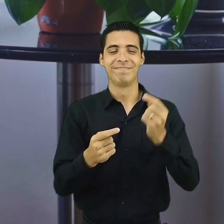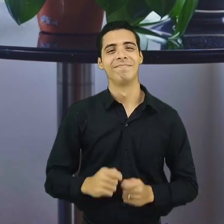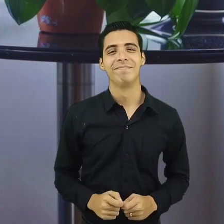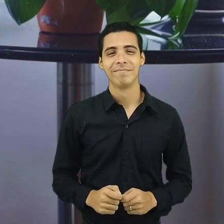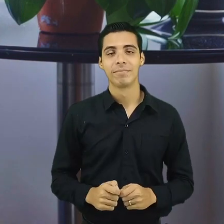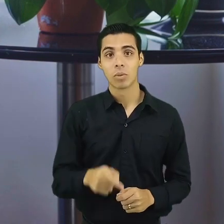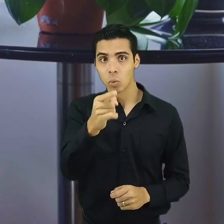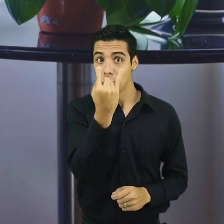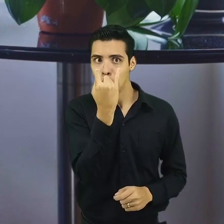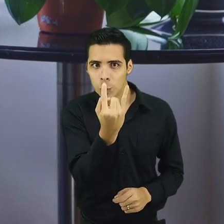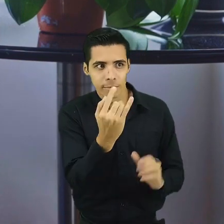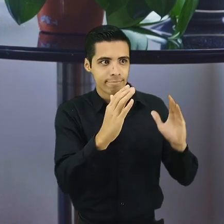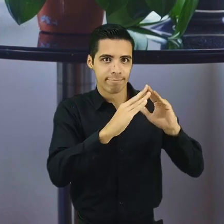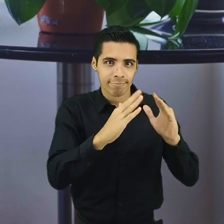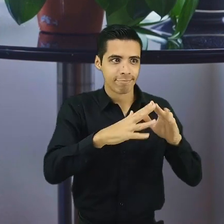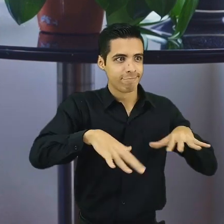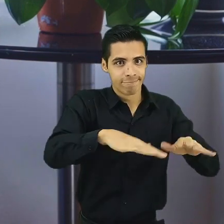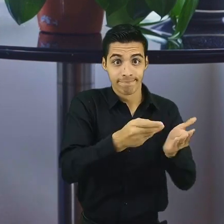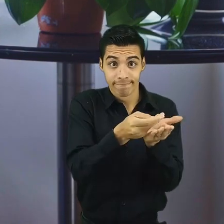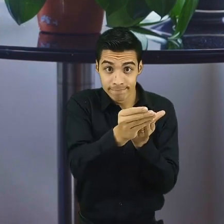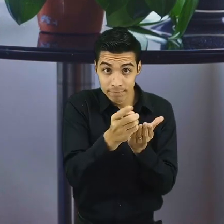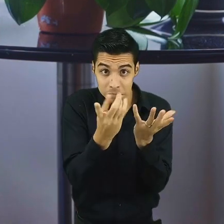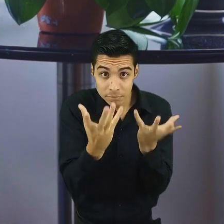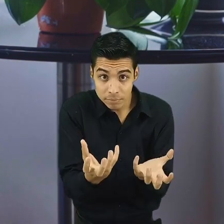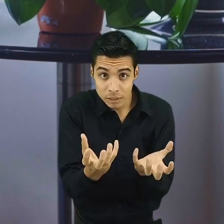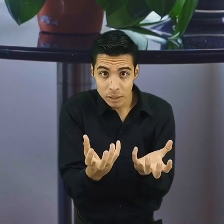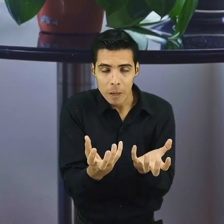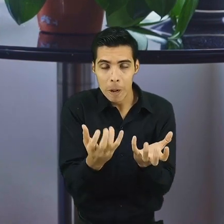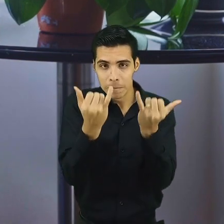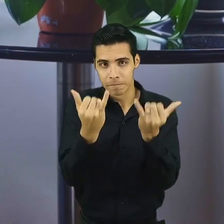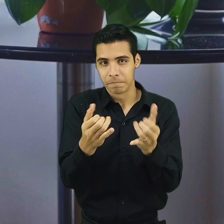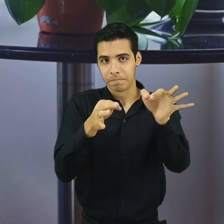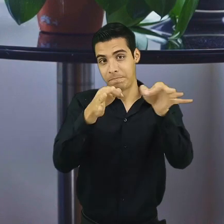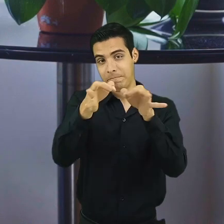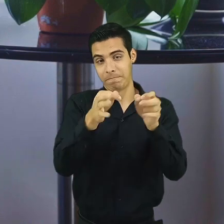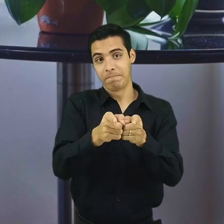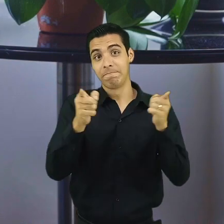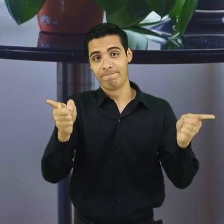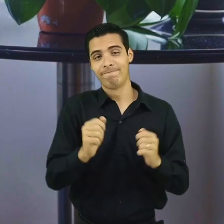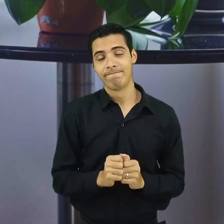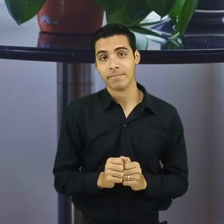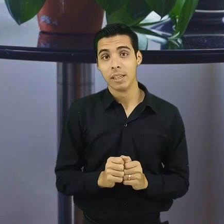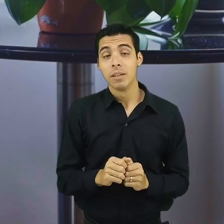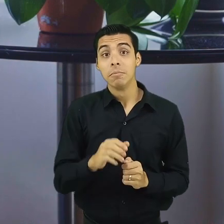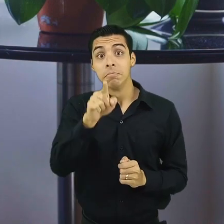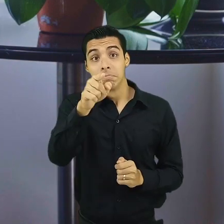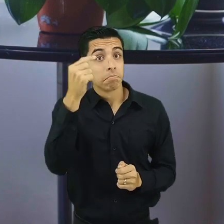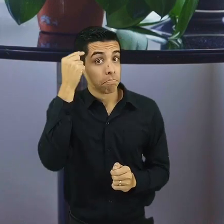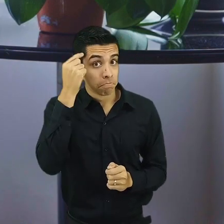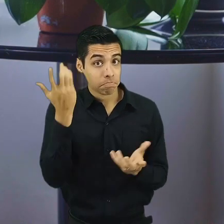Financiero. Si te llama la atención los bienes raíces y quieres iniciar una inversión rentable a largo plazo, esta podría ser una buena opción para ti.